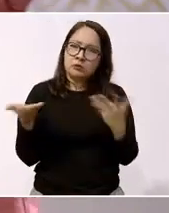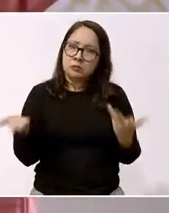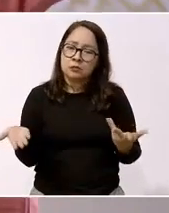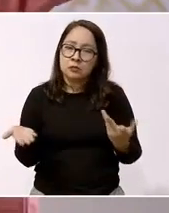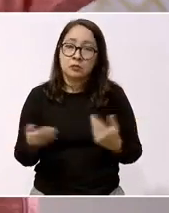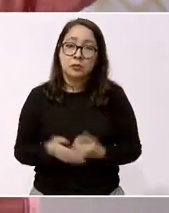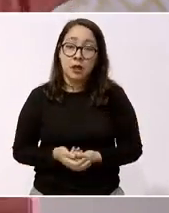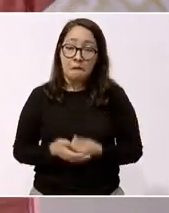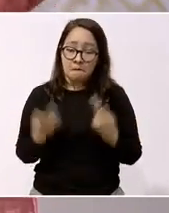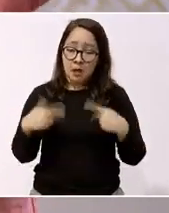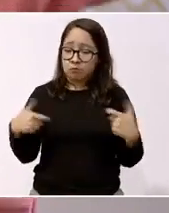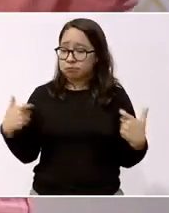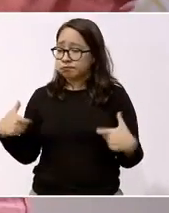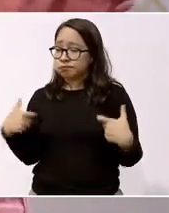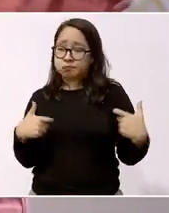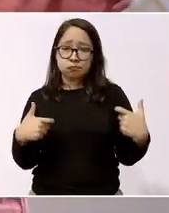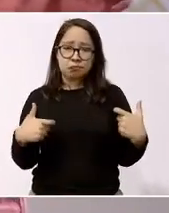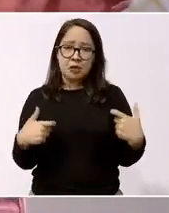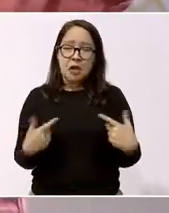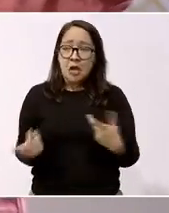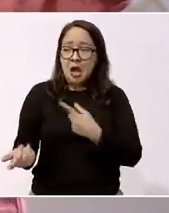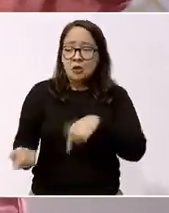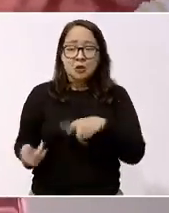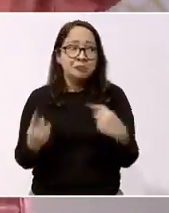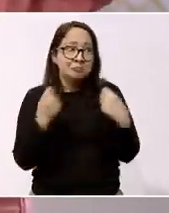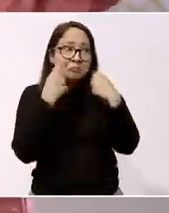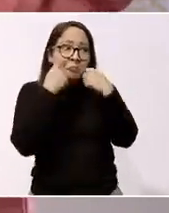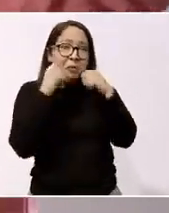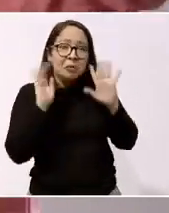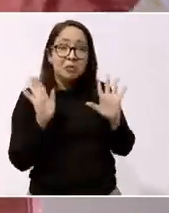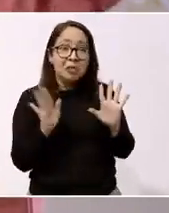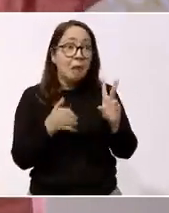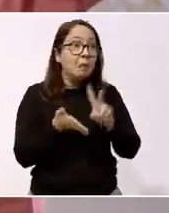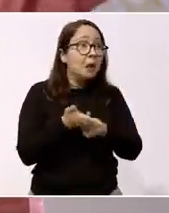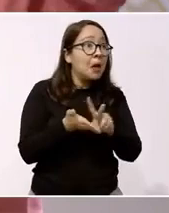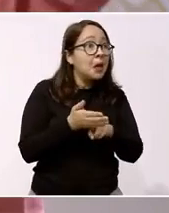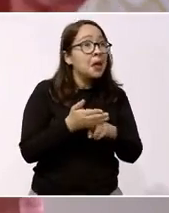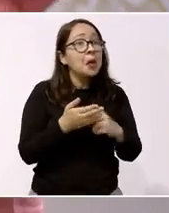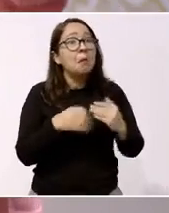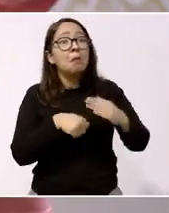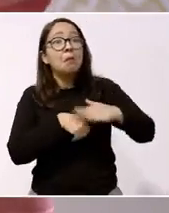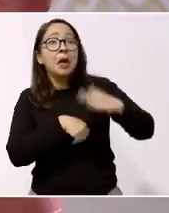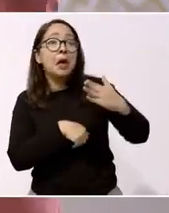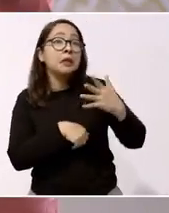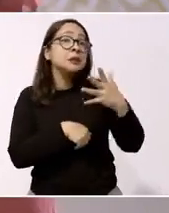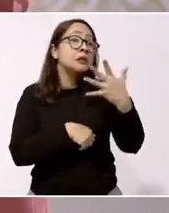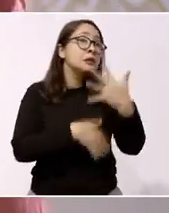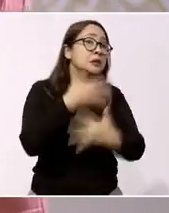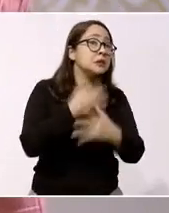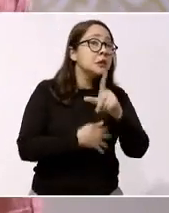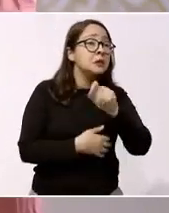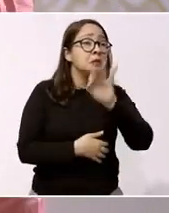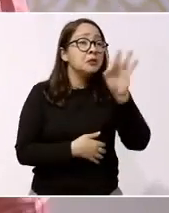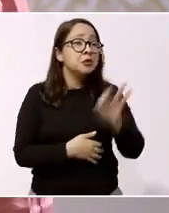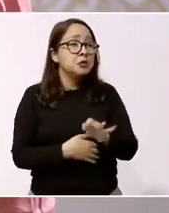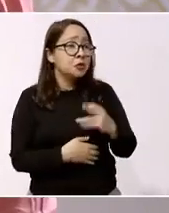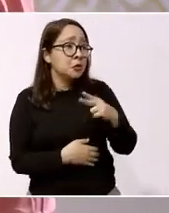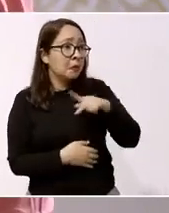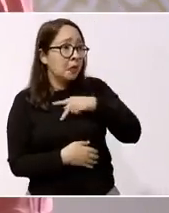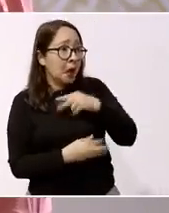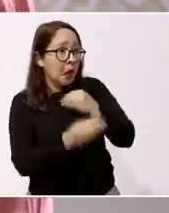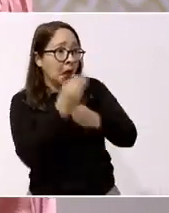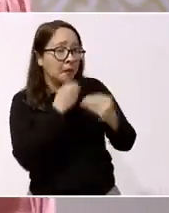tiene mucho dinero, ¿qué le va a importar si aumenta 10, 15, 20% lo que